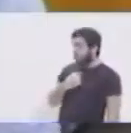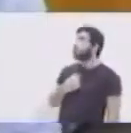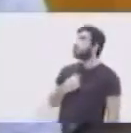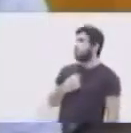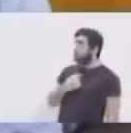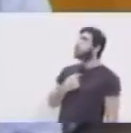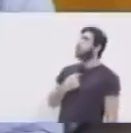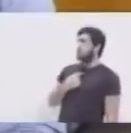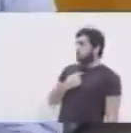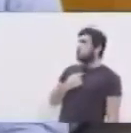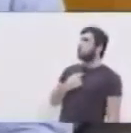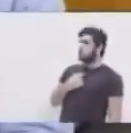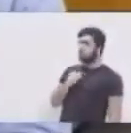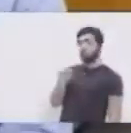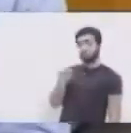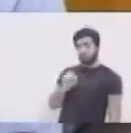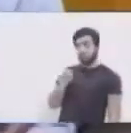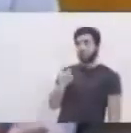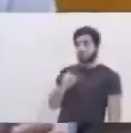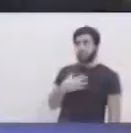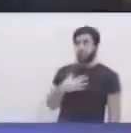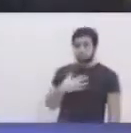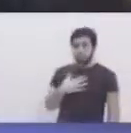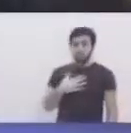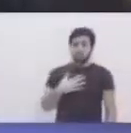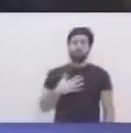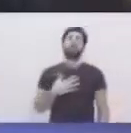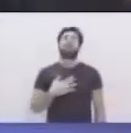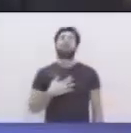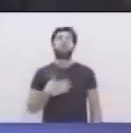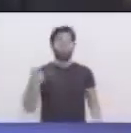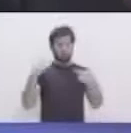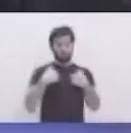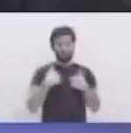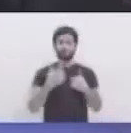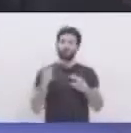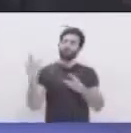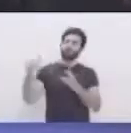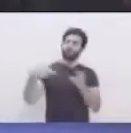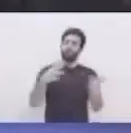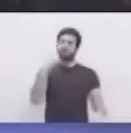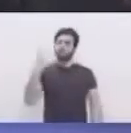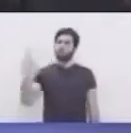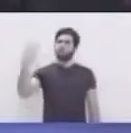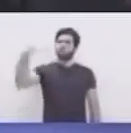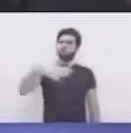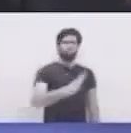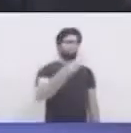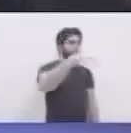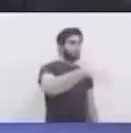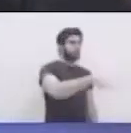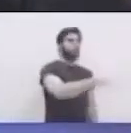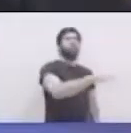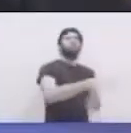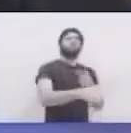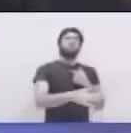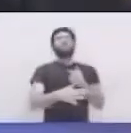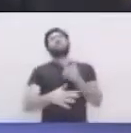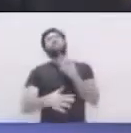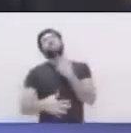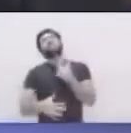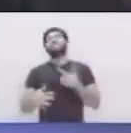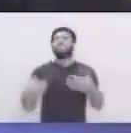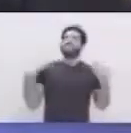así. Solo hacía así. Entendía muy bien. A Graciela le encantaba el río. Incluso cuando su mamá cantaba,